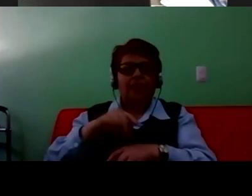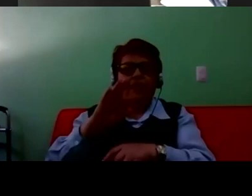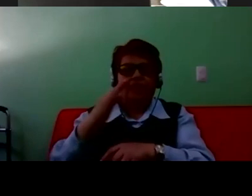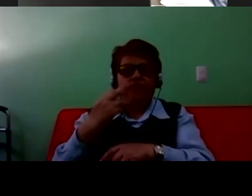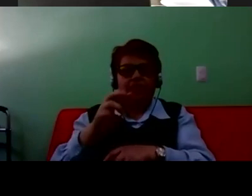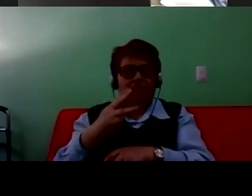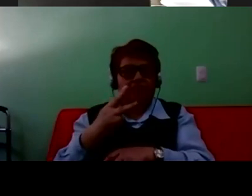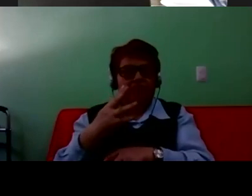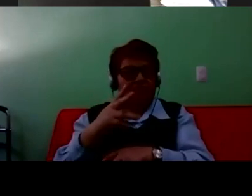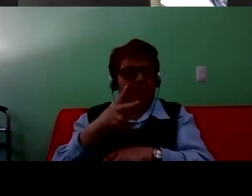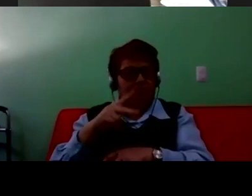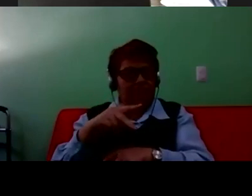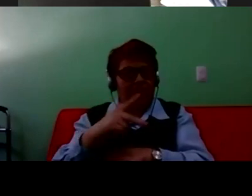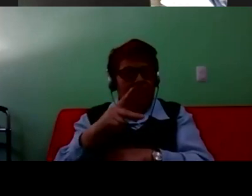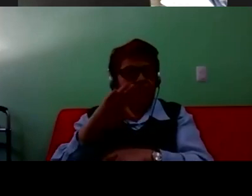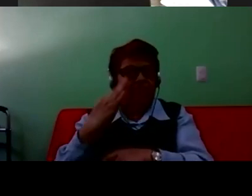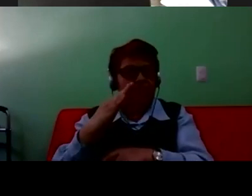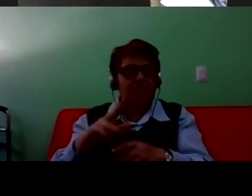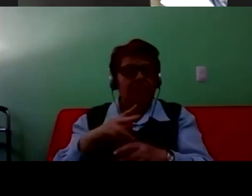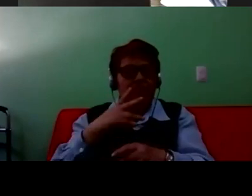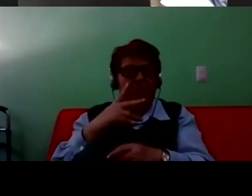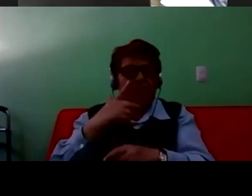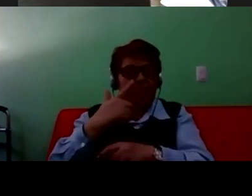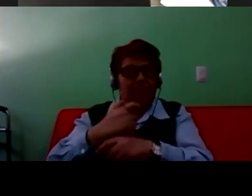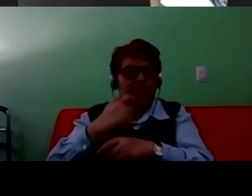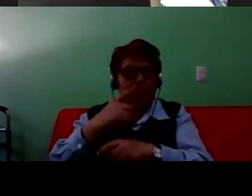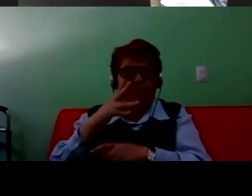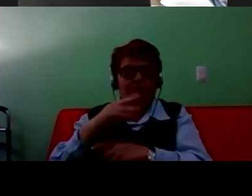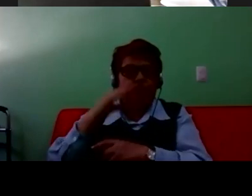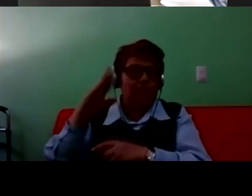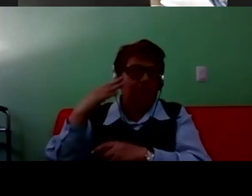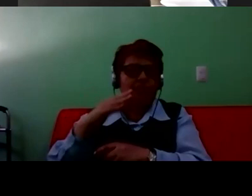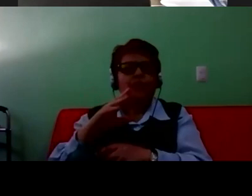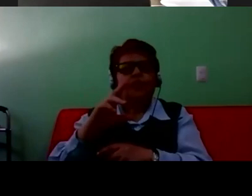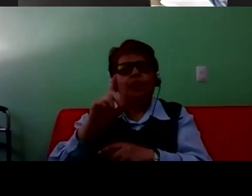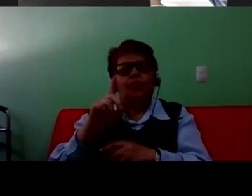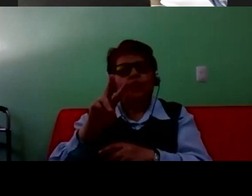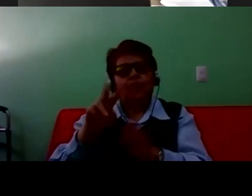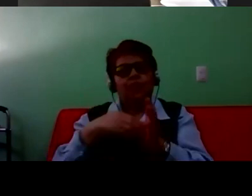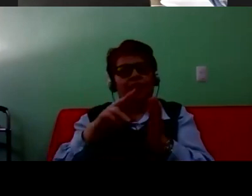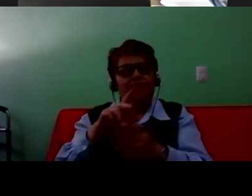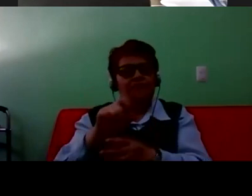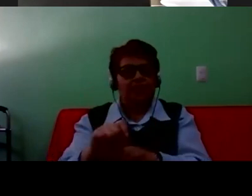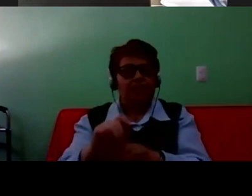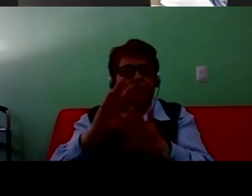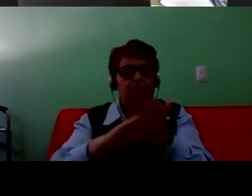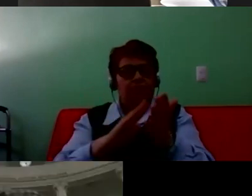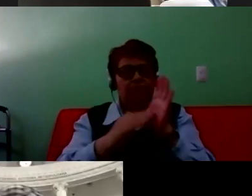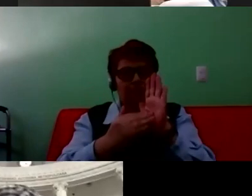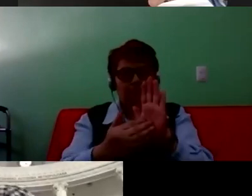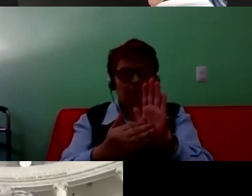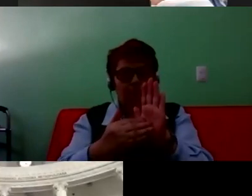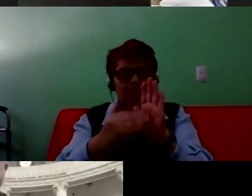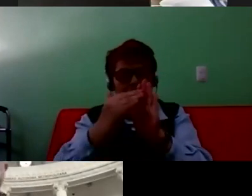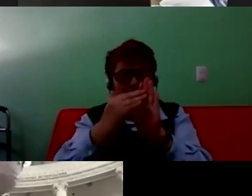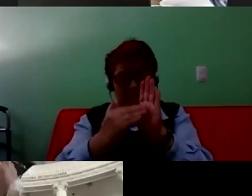del 2020 y 7ª sesión ordinaria del 5 de marzo del 2020. Estos documentos